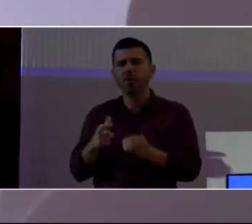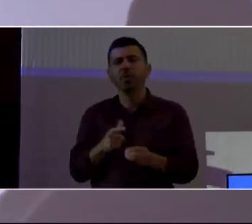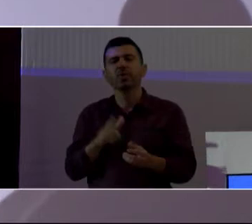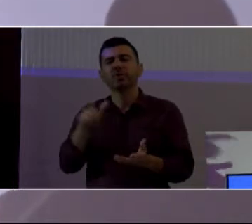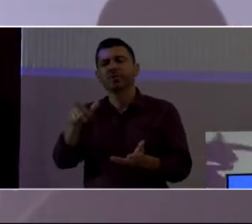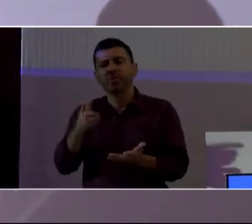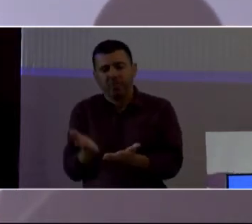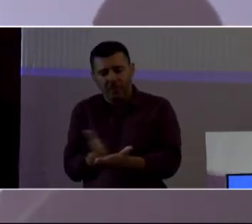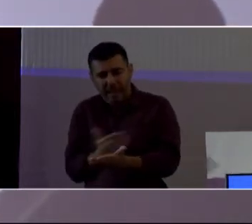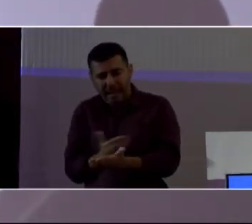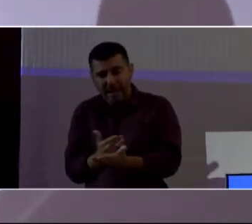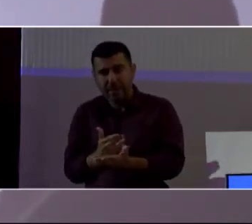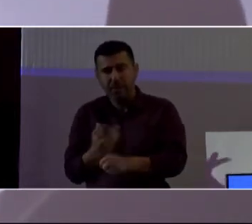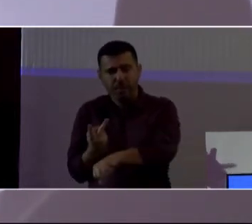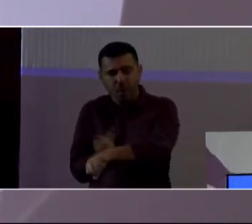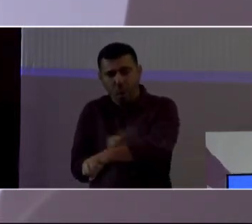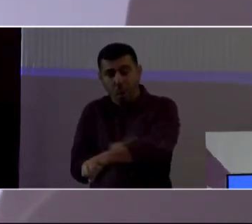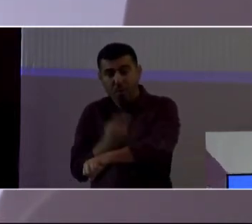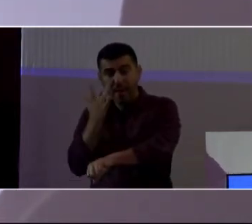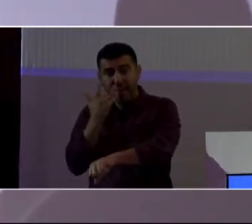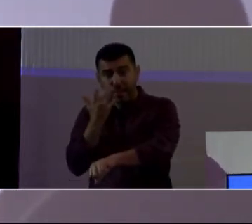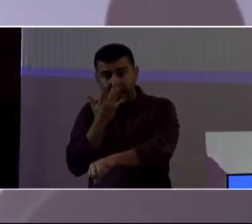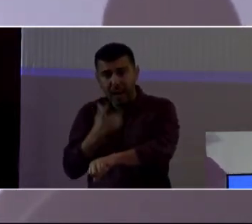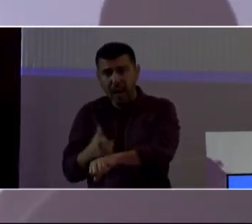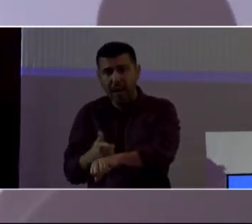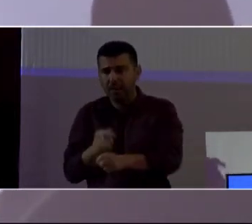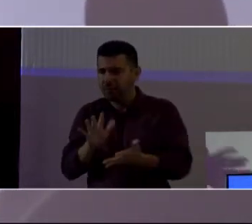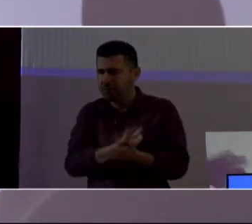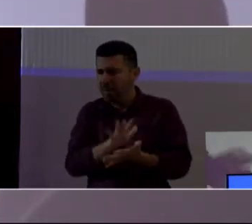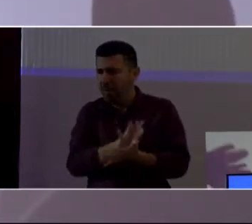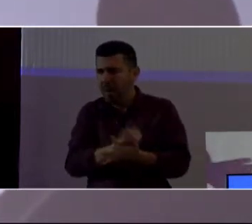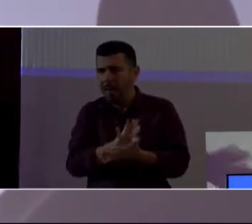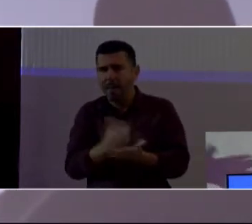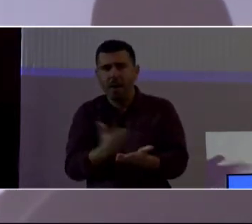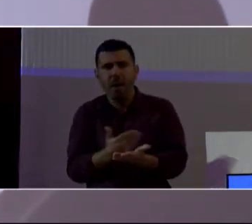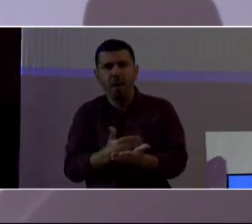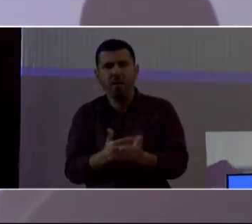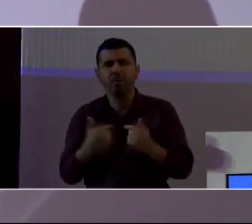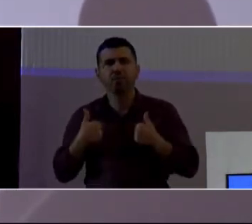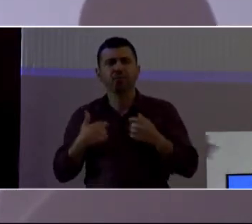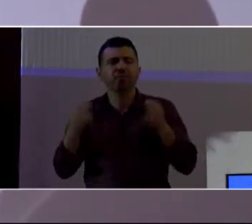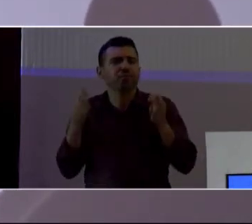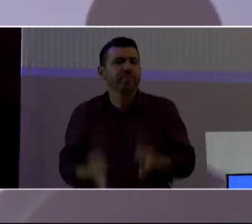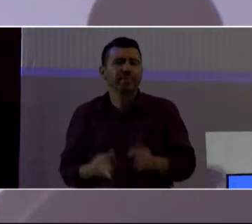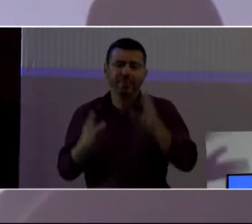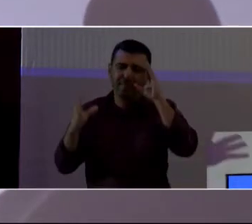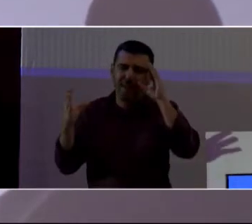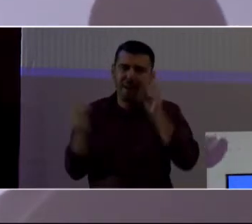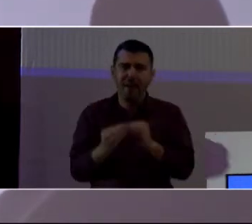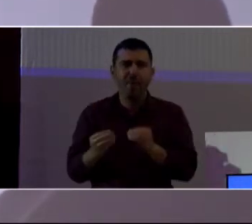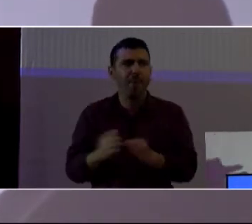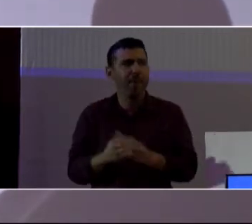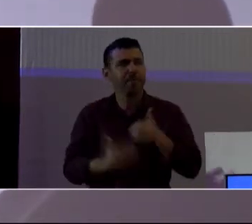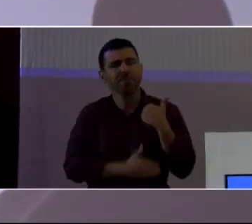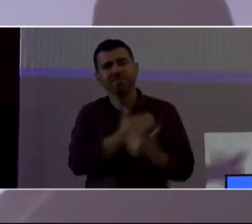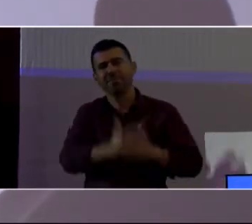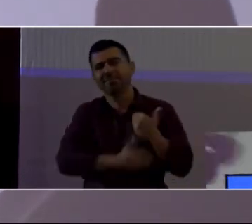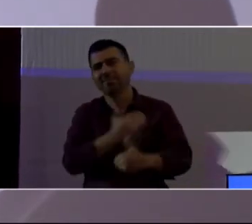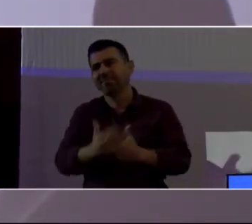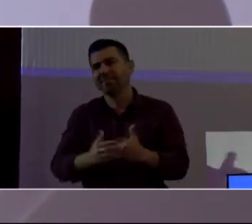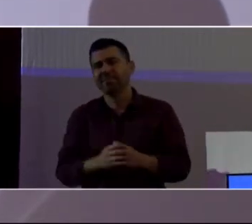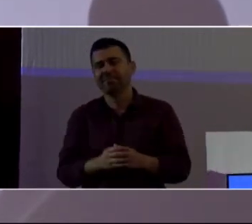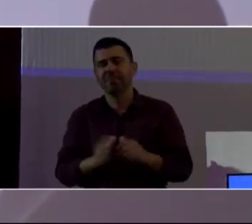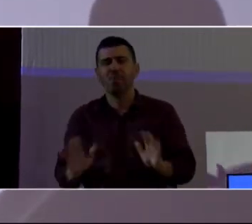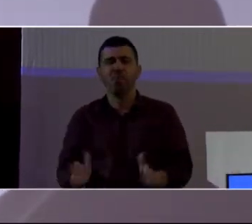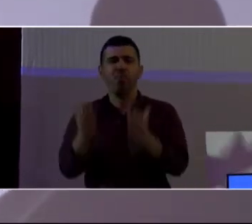producirle todos los libros que van a imprimir de aquí en adelante. Es decir, estamos sacando adelante nuestro proyecto sobre la base de